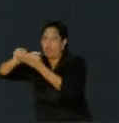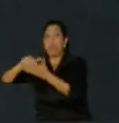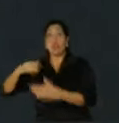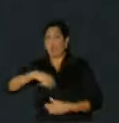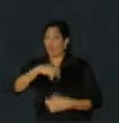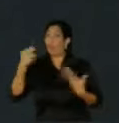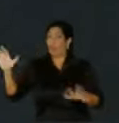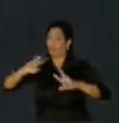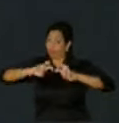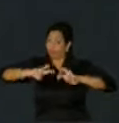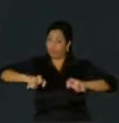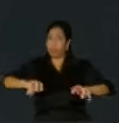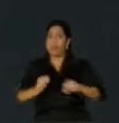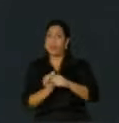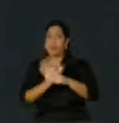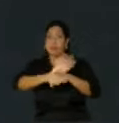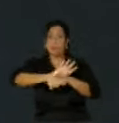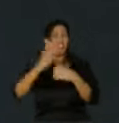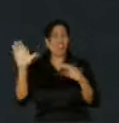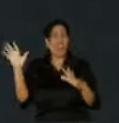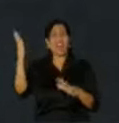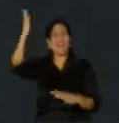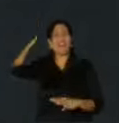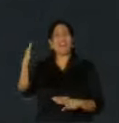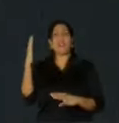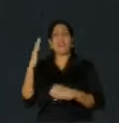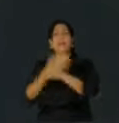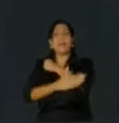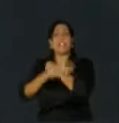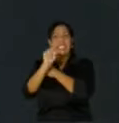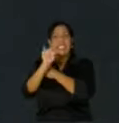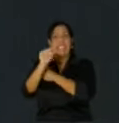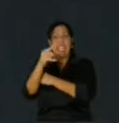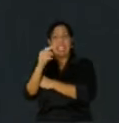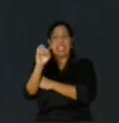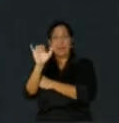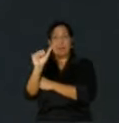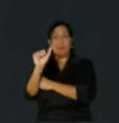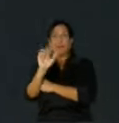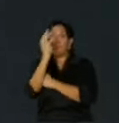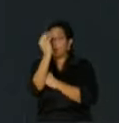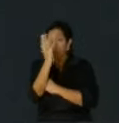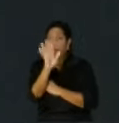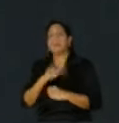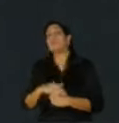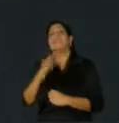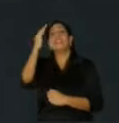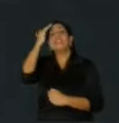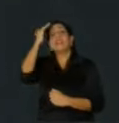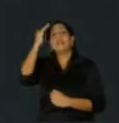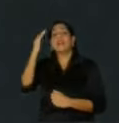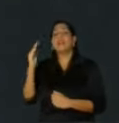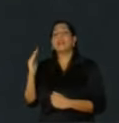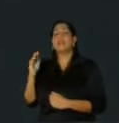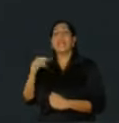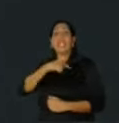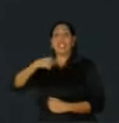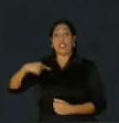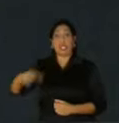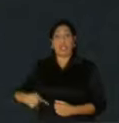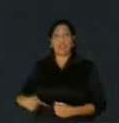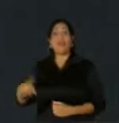coronavirus desde murciélagos en Nigeria. Esto es bien importante para que la gente sepa que la población de murciélagos que contiene el coronavirus no es exclusiva de China, también